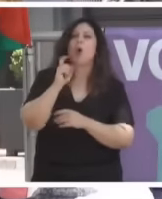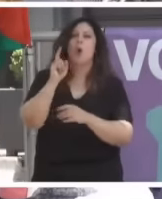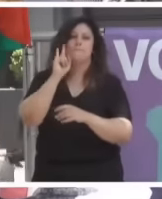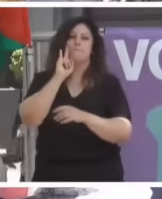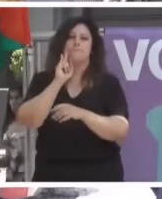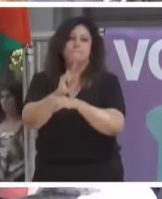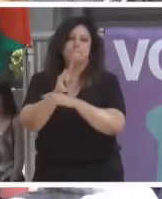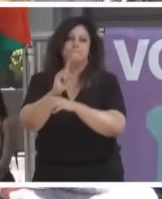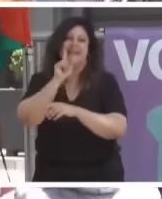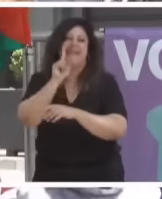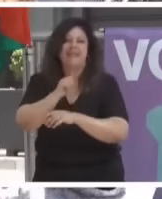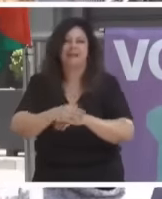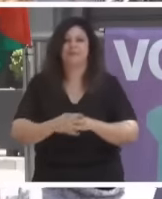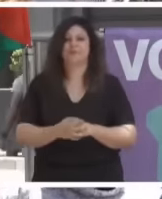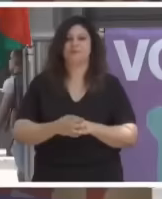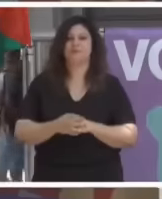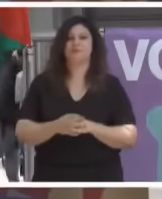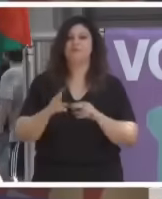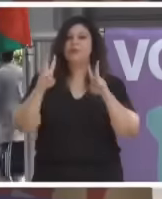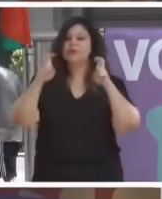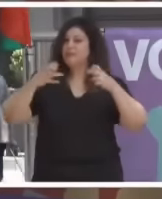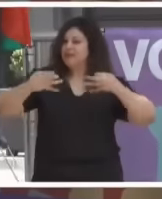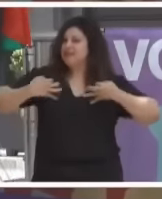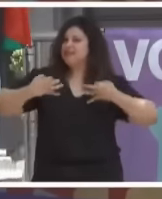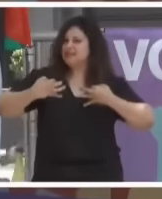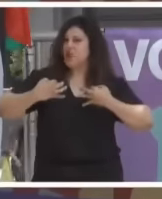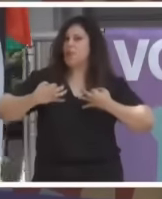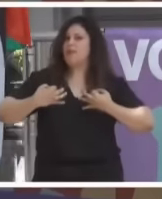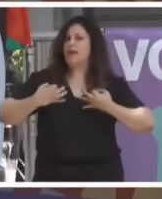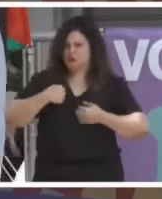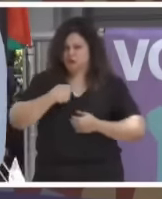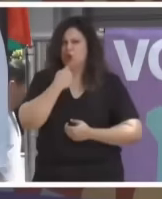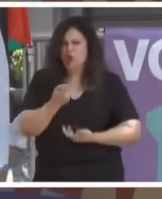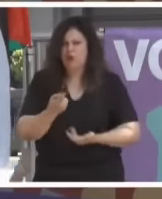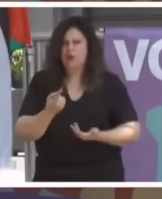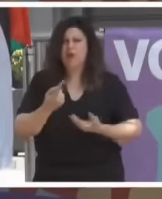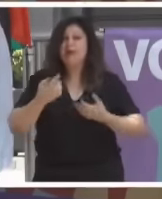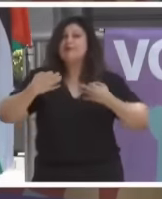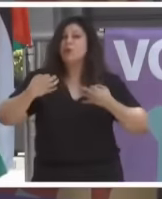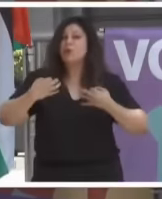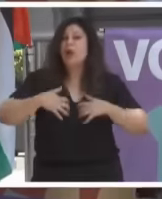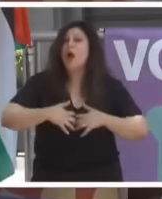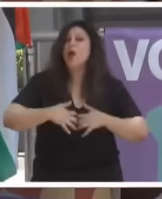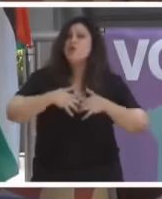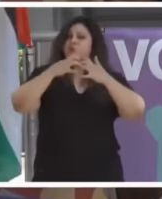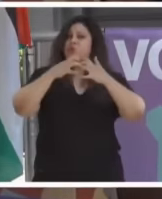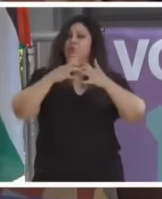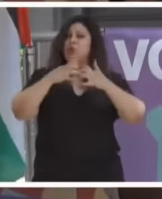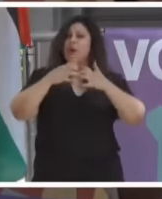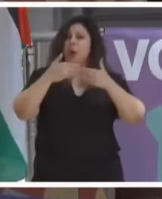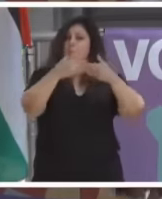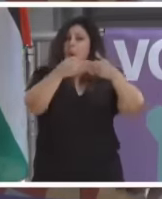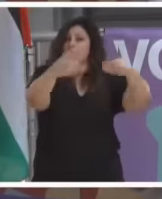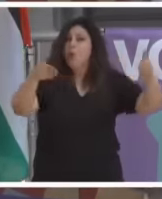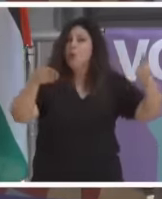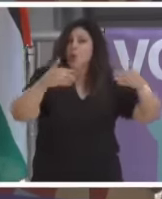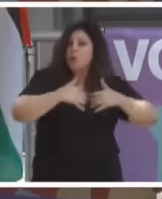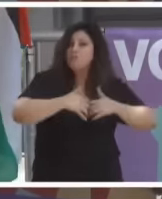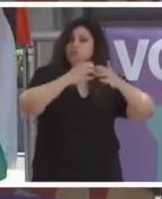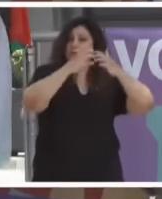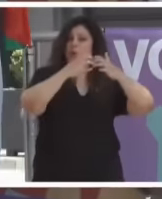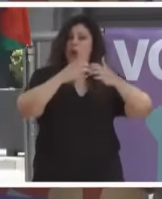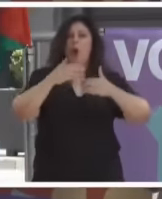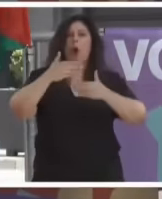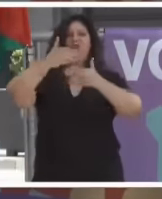La seguridad, y os lo puedo decir yo, no se construye ni con muros, ni con vallas